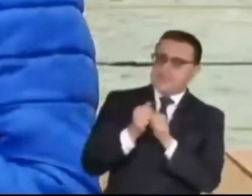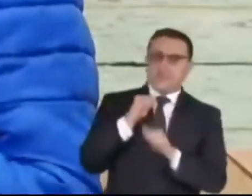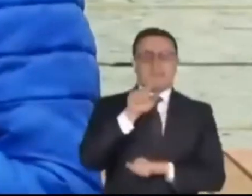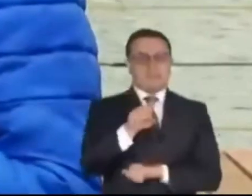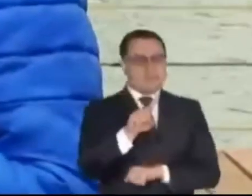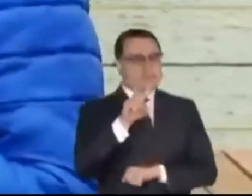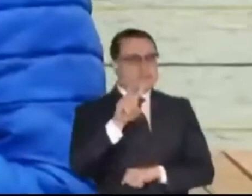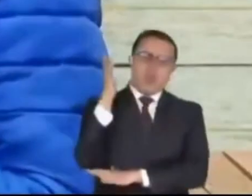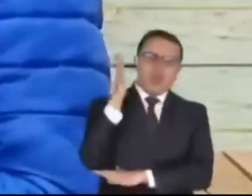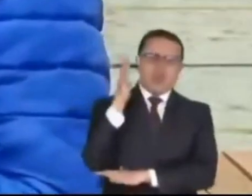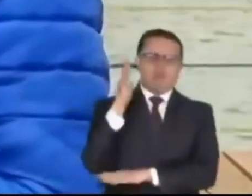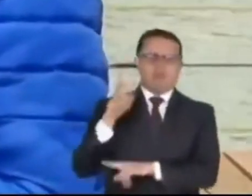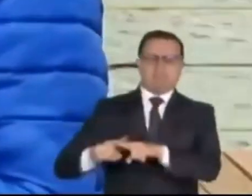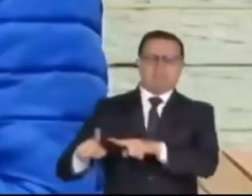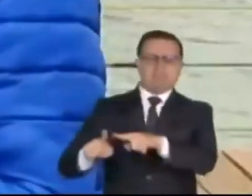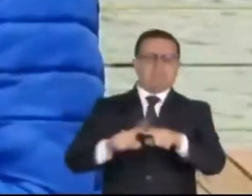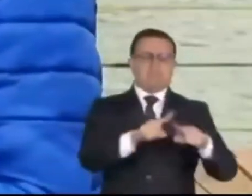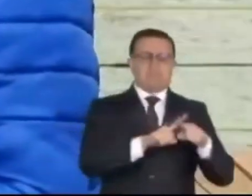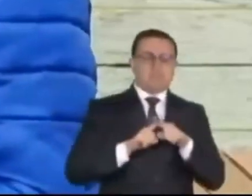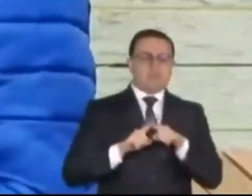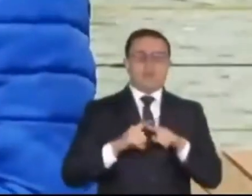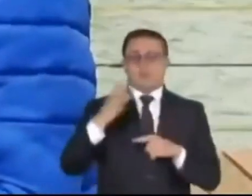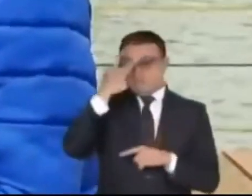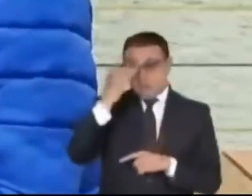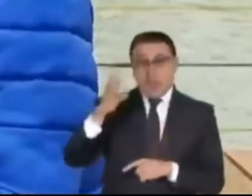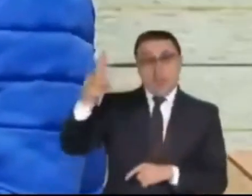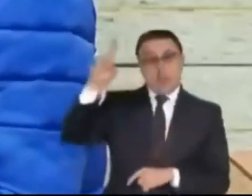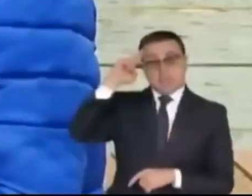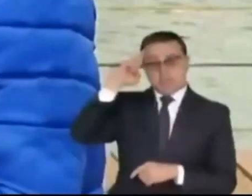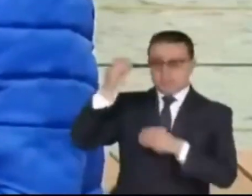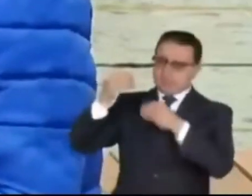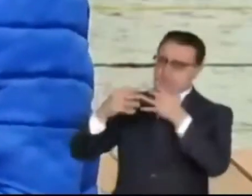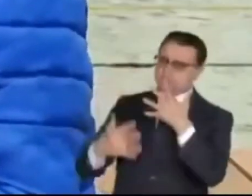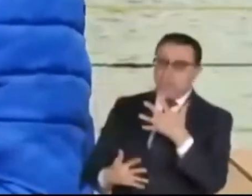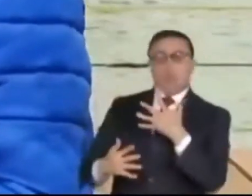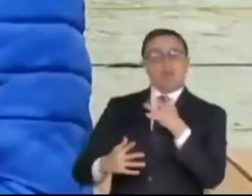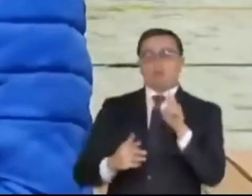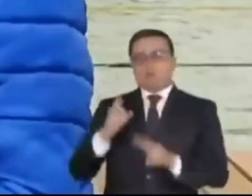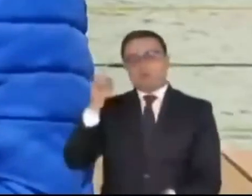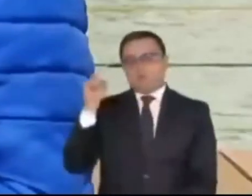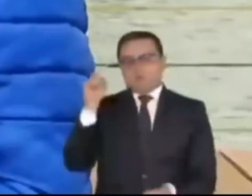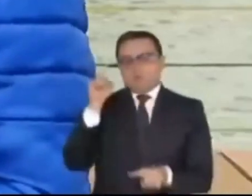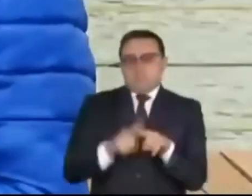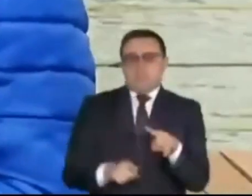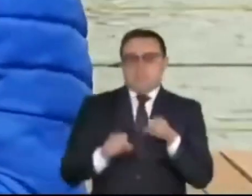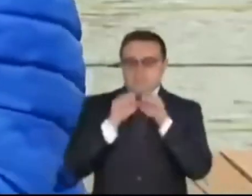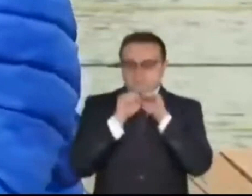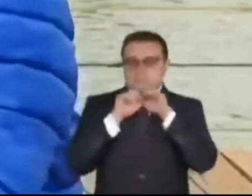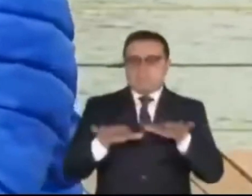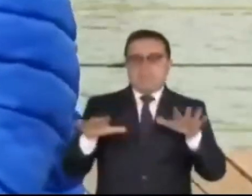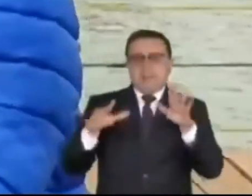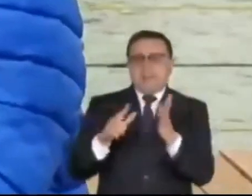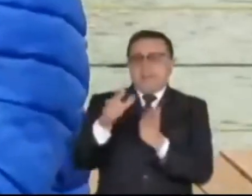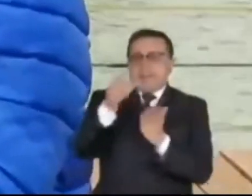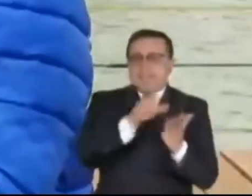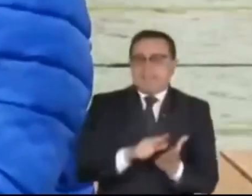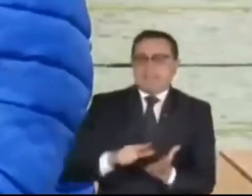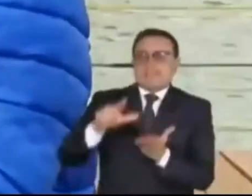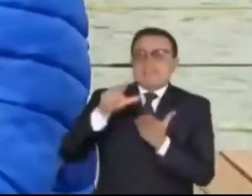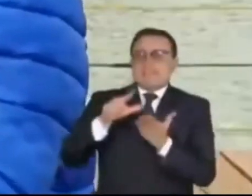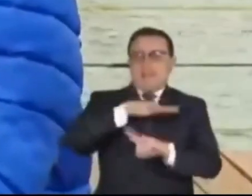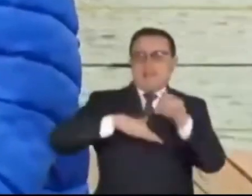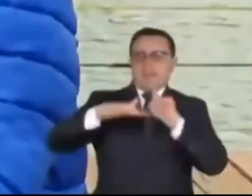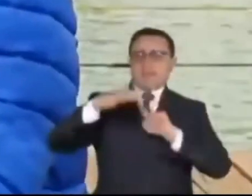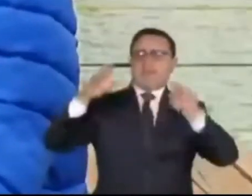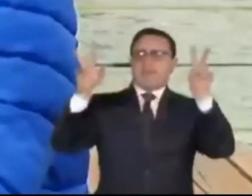120 ponencias, pues sustentando razones por las cuales no se puede expedir la licencia ambiental